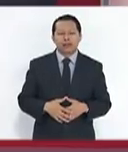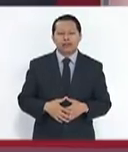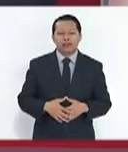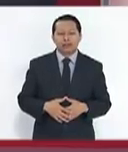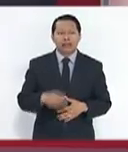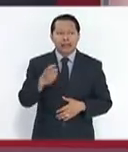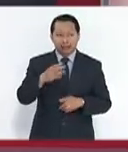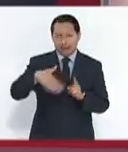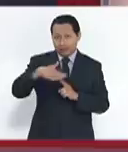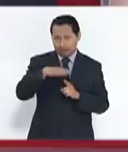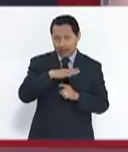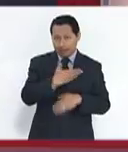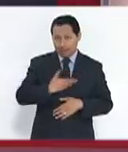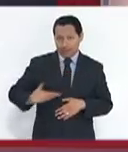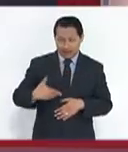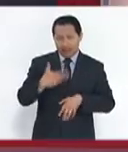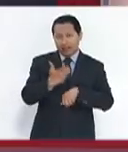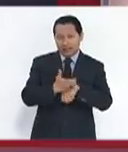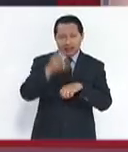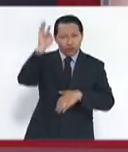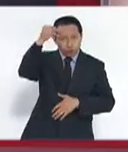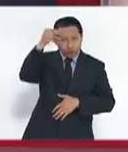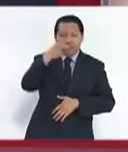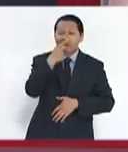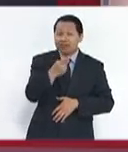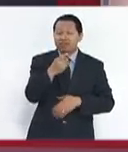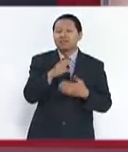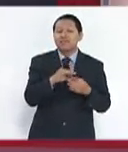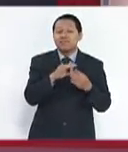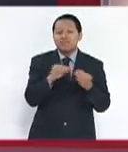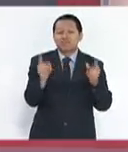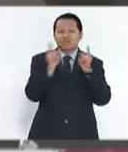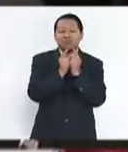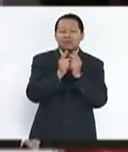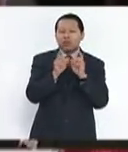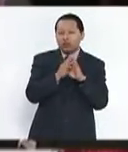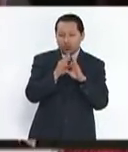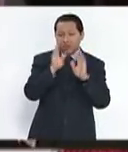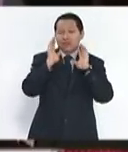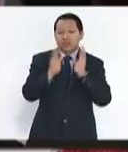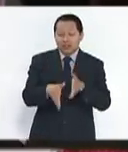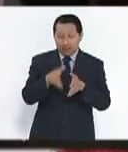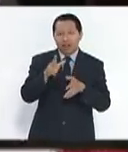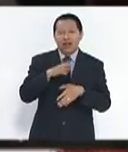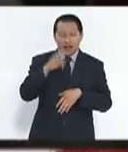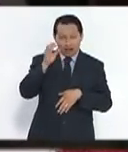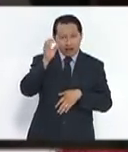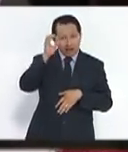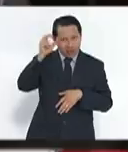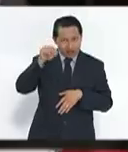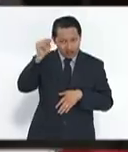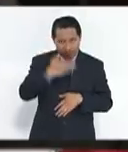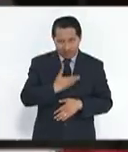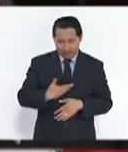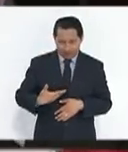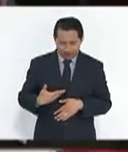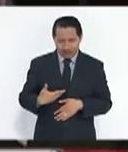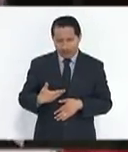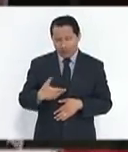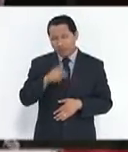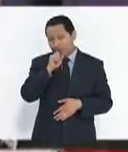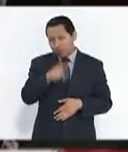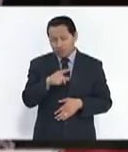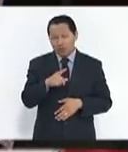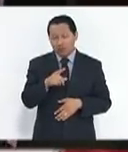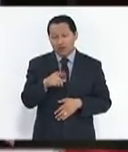En ese contexto, el presidente de los Estados Unidos, Donald Trump, se refirió a este encuentro que tuvo ya Kim Jong-un, o que sostendrá, quiero